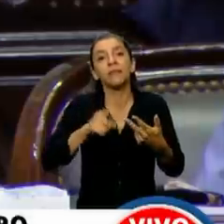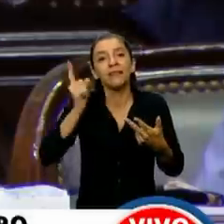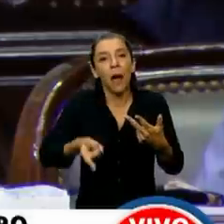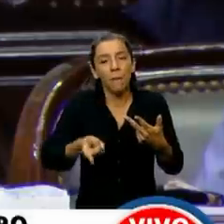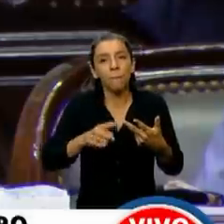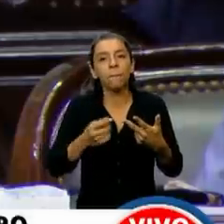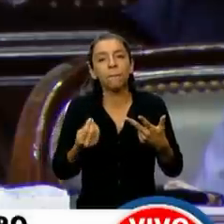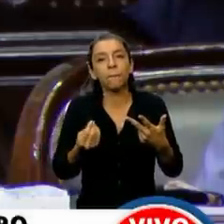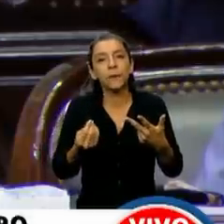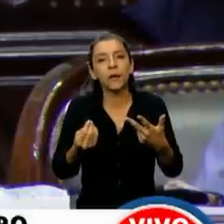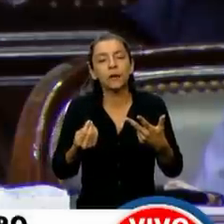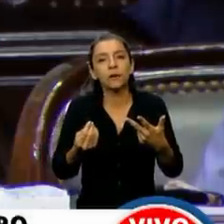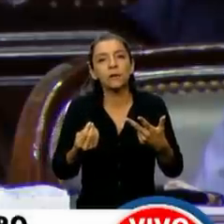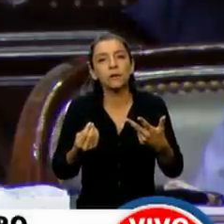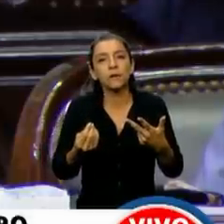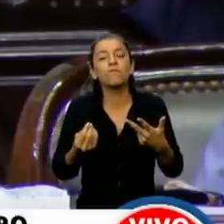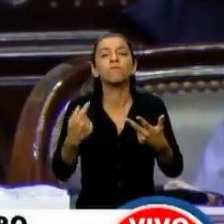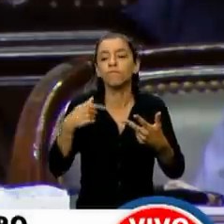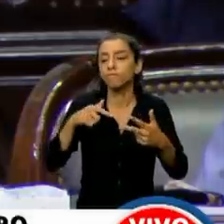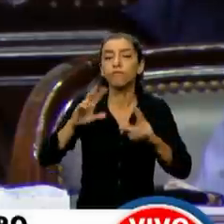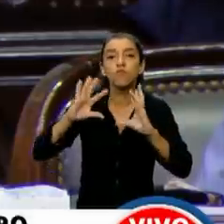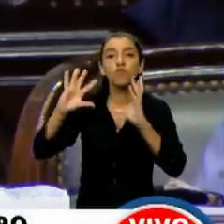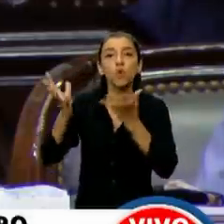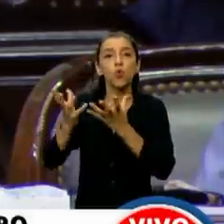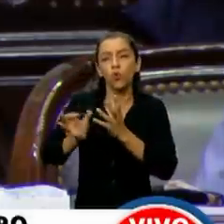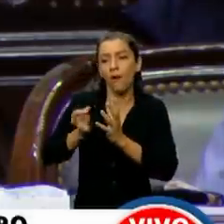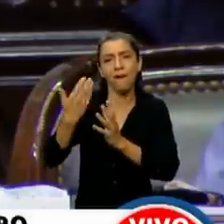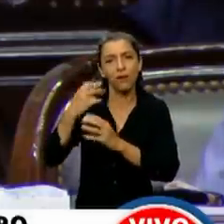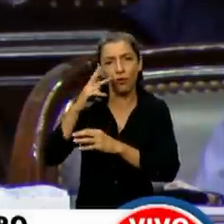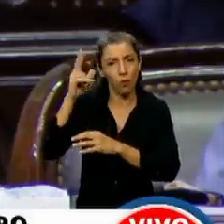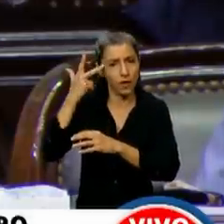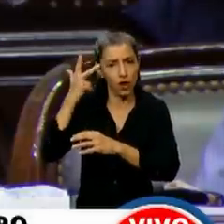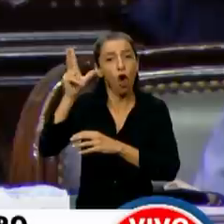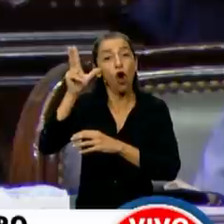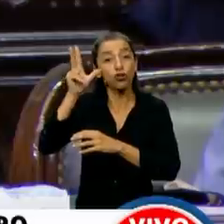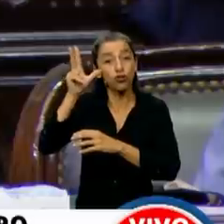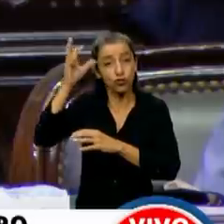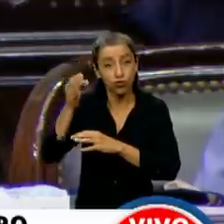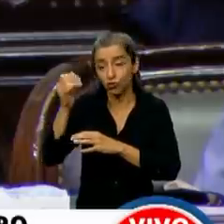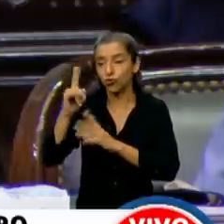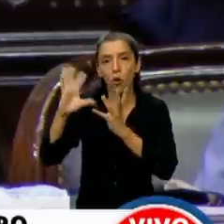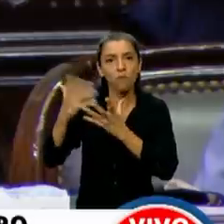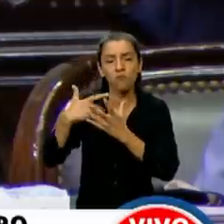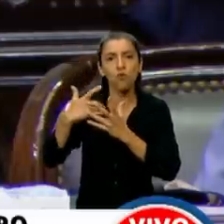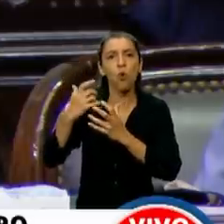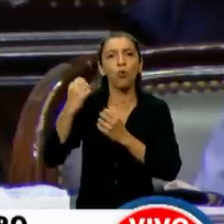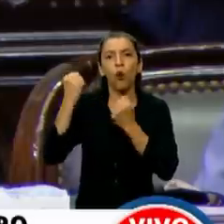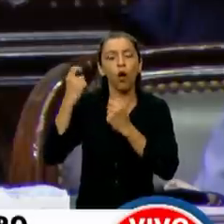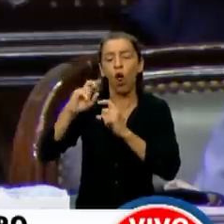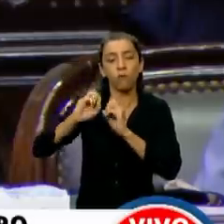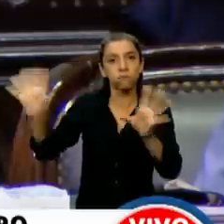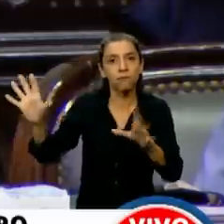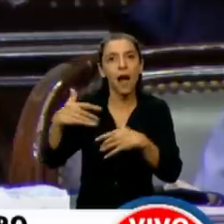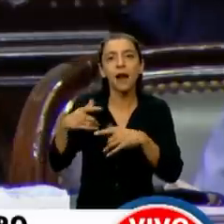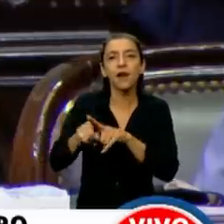los efectos de la crisis mundial del 2008 financiera que tuvo el nivel de la crisis de los